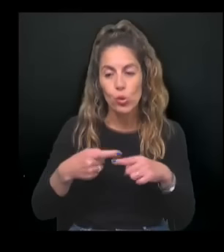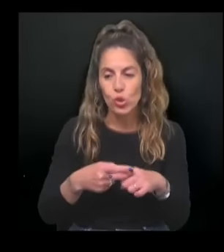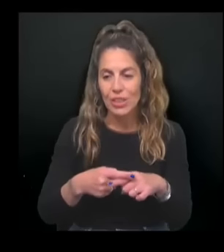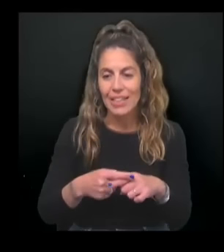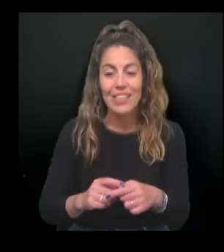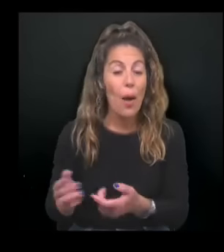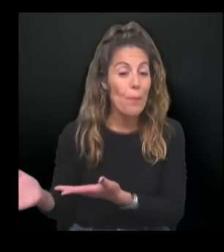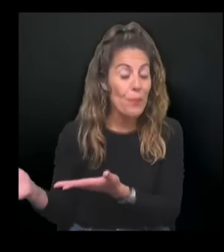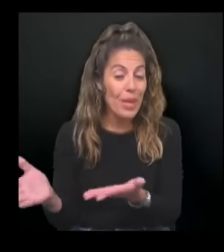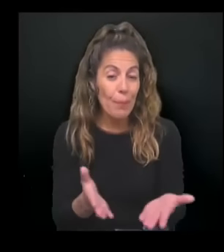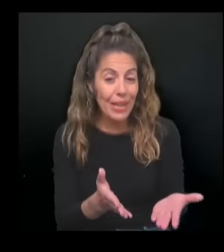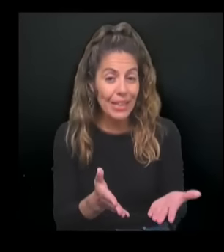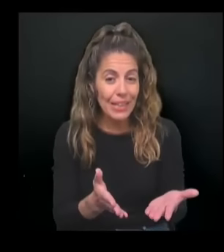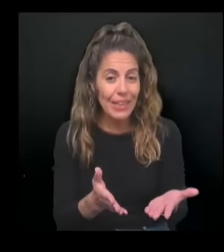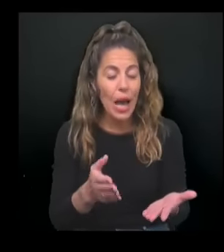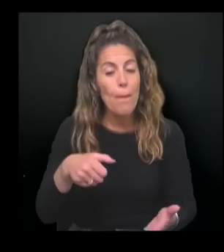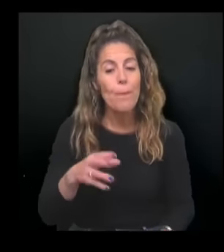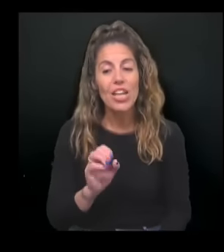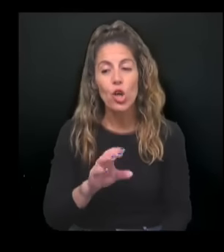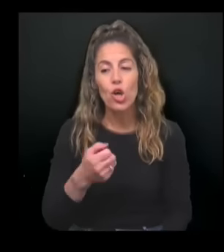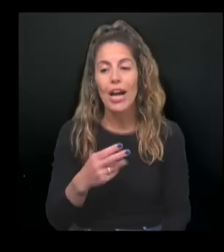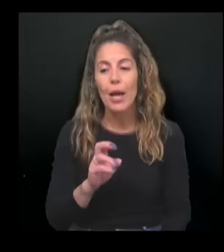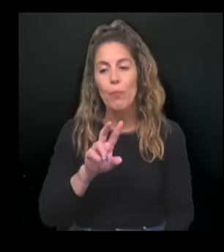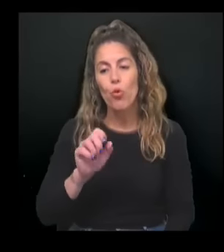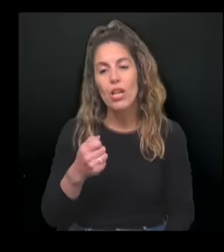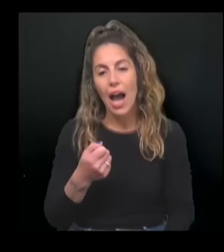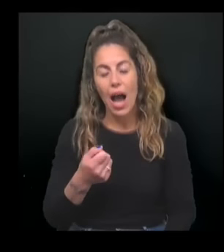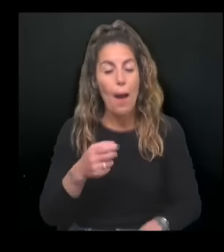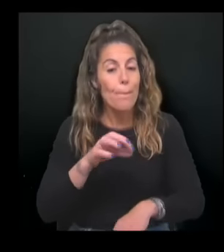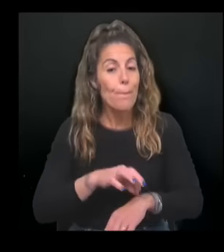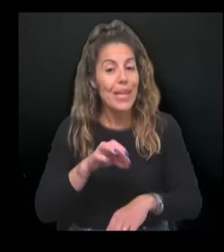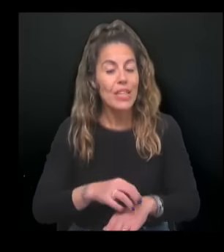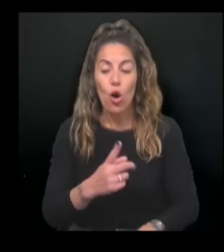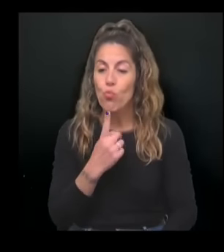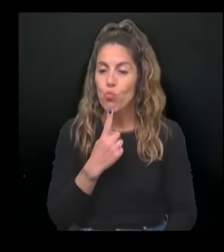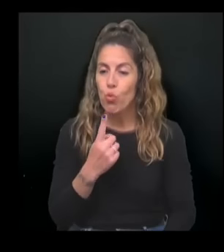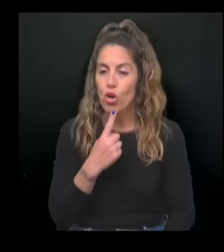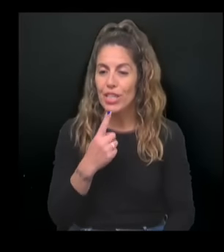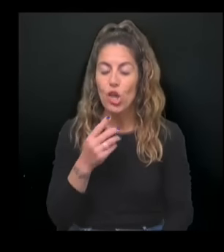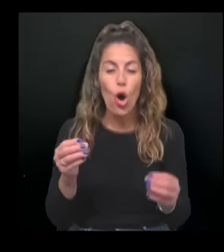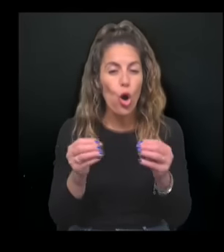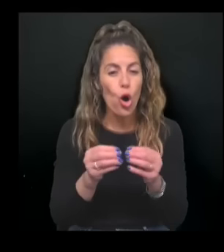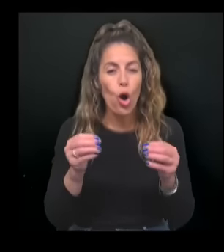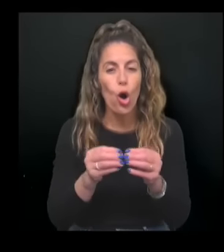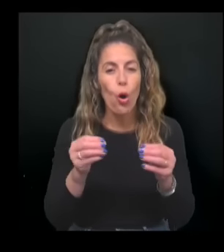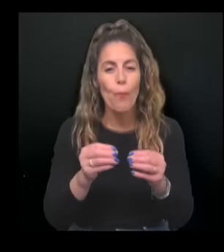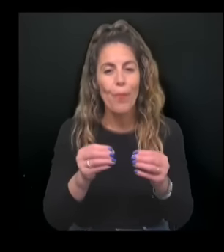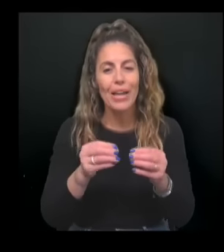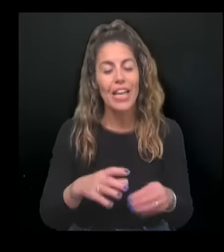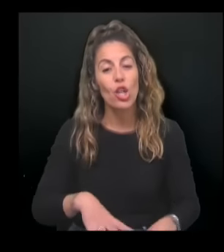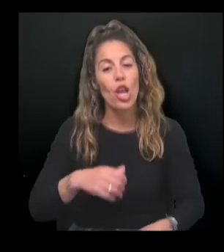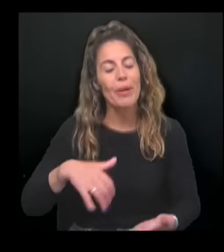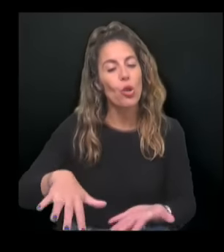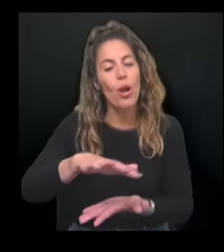Le damos la bienvenida a Marcos Carámbula, médico, político, un compañero que arma el espíritu de una